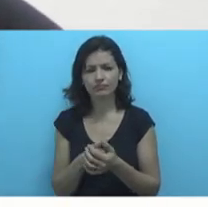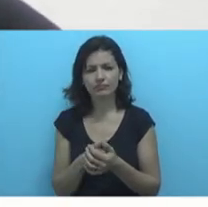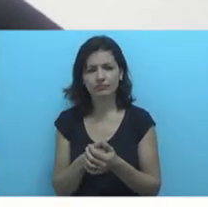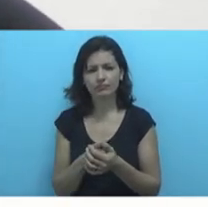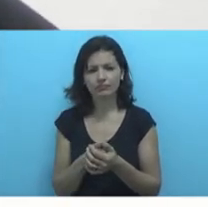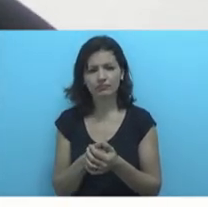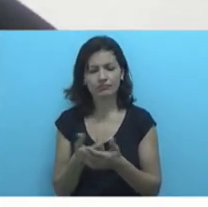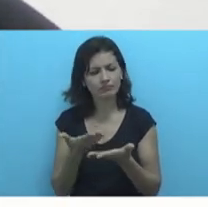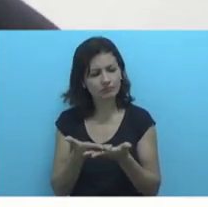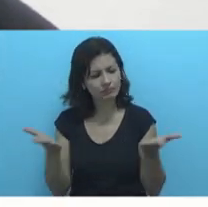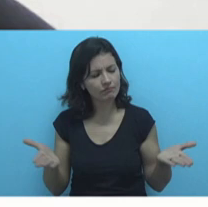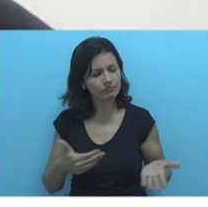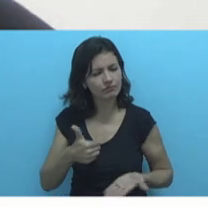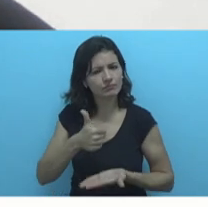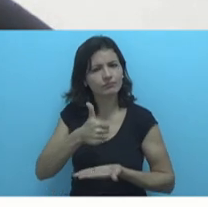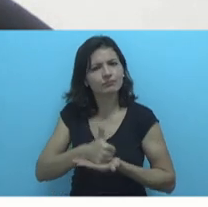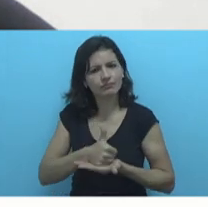una lección de estoicismo.